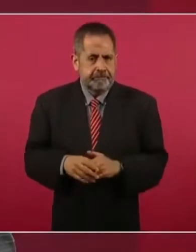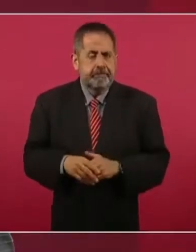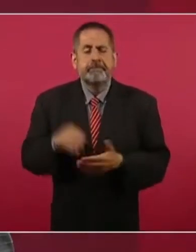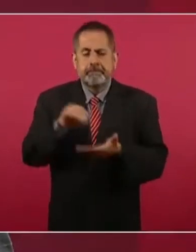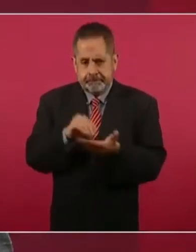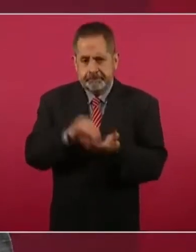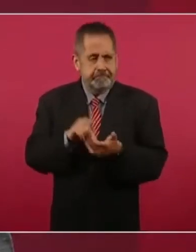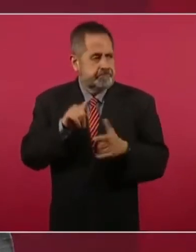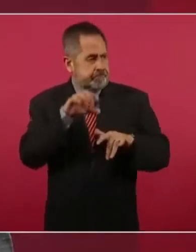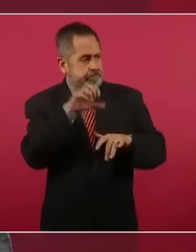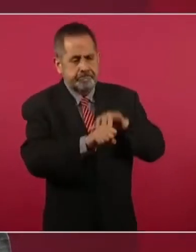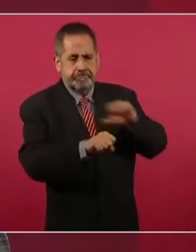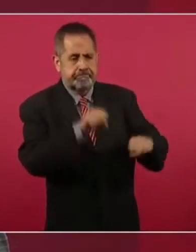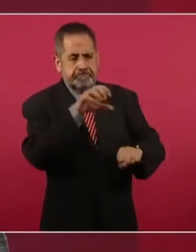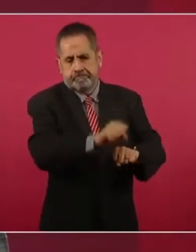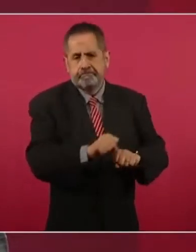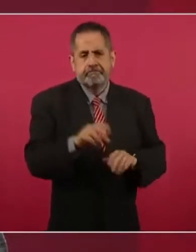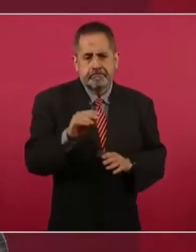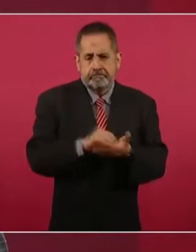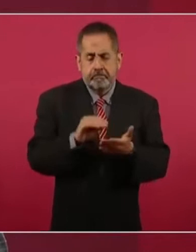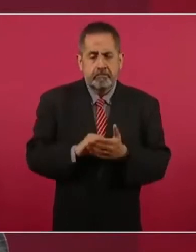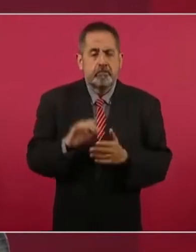las detenciones y que no hay ningún